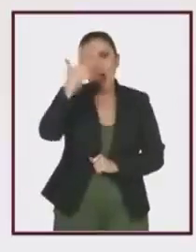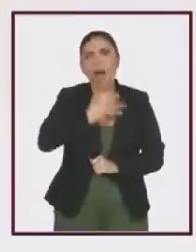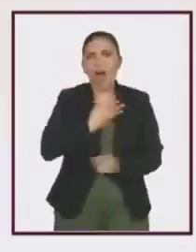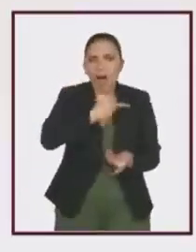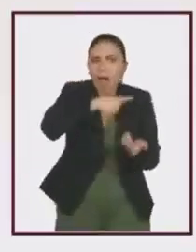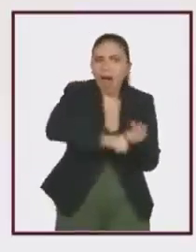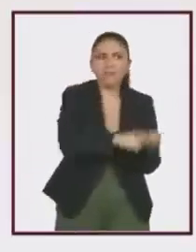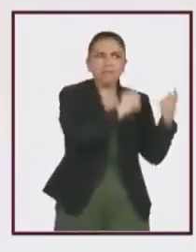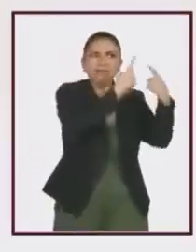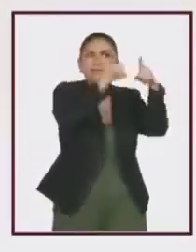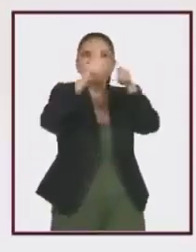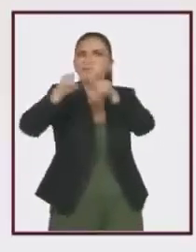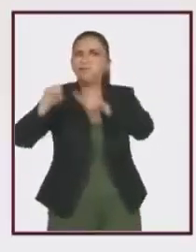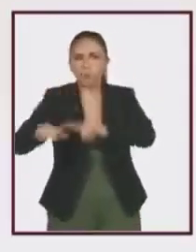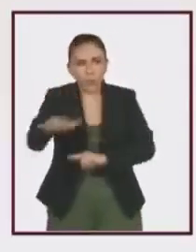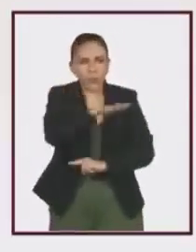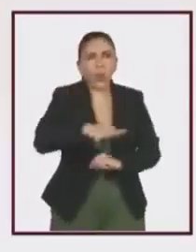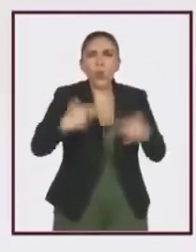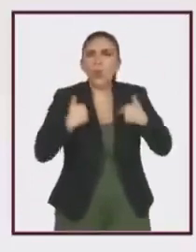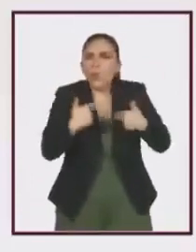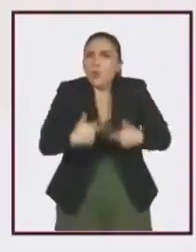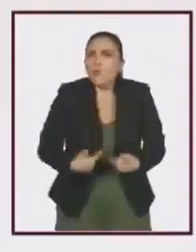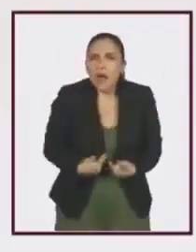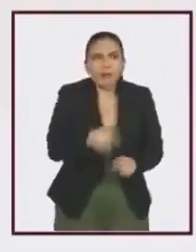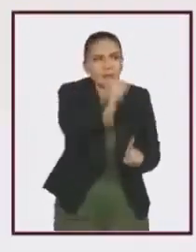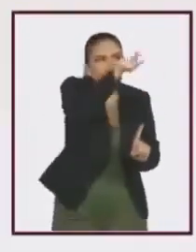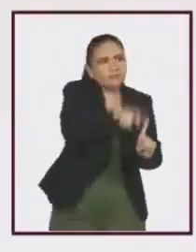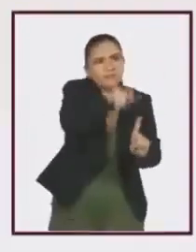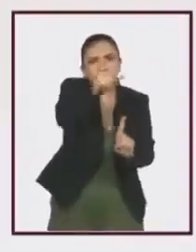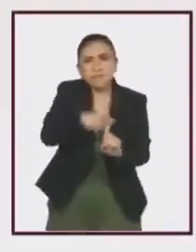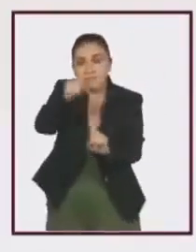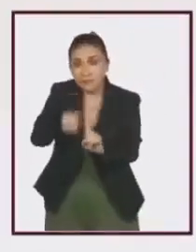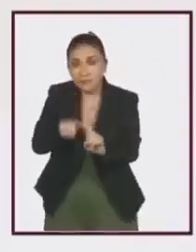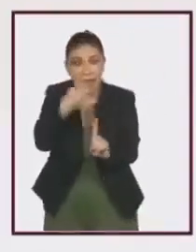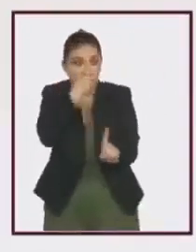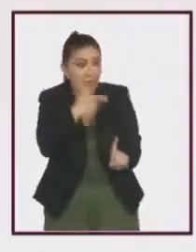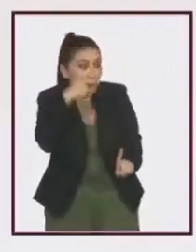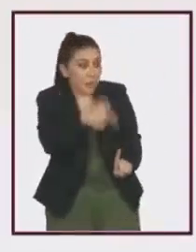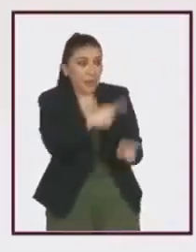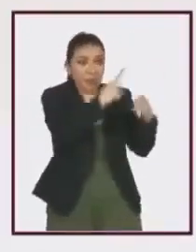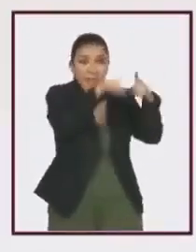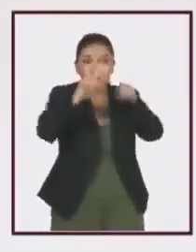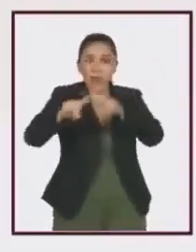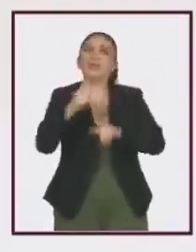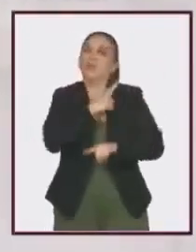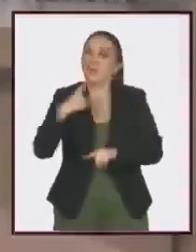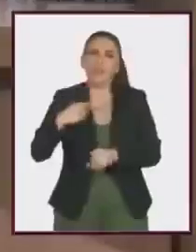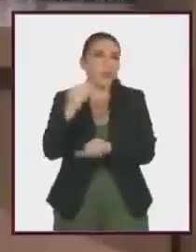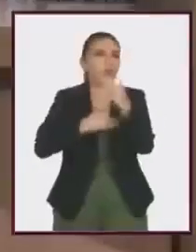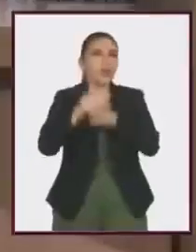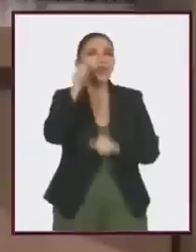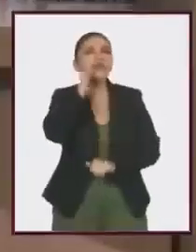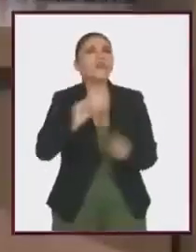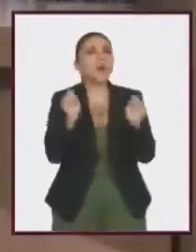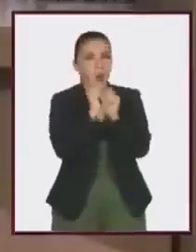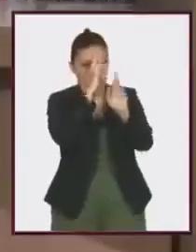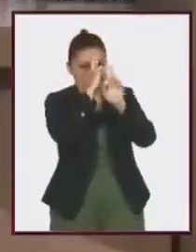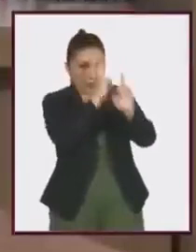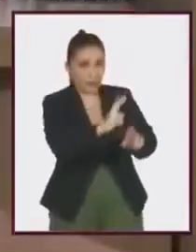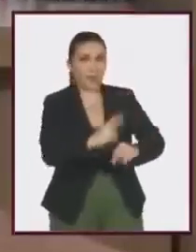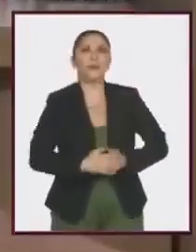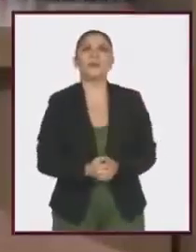diversidad que tenemos como seres humanos y que frente a esa diversidad debemos de ser respetuosos en